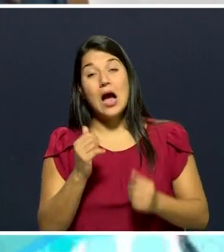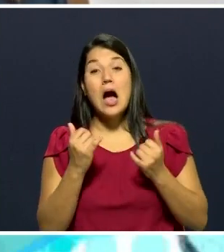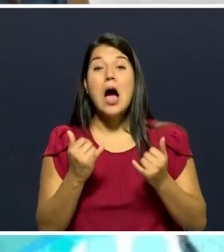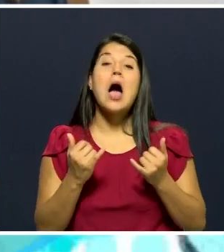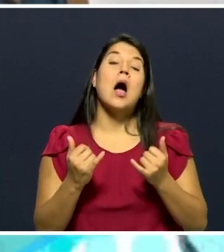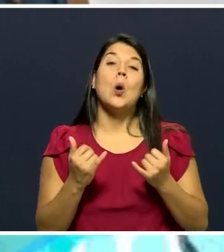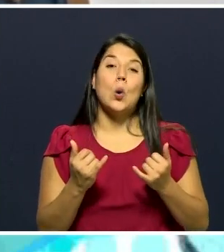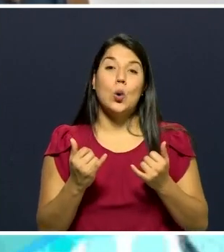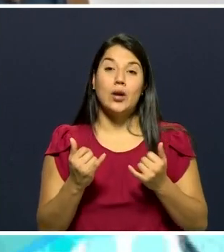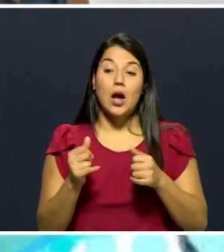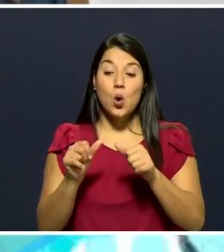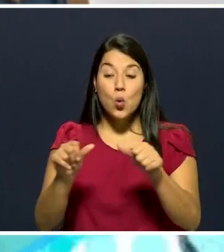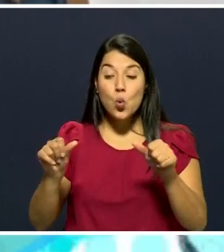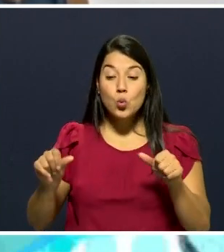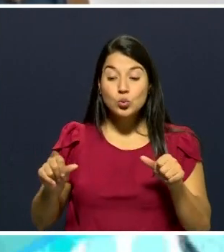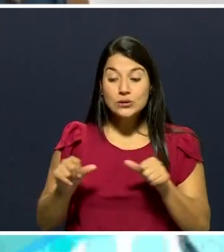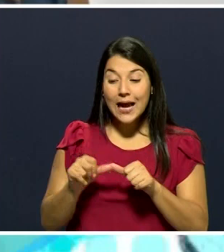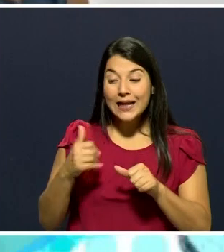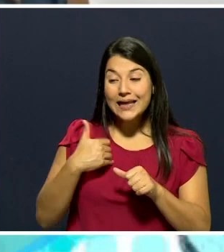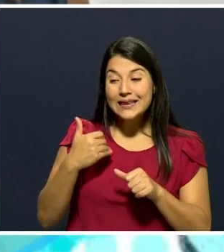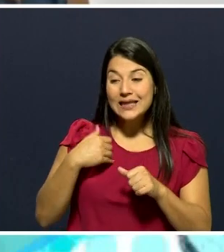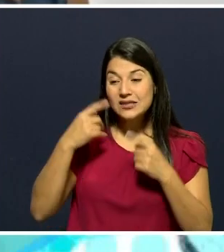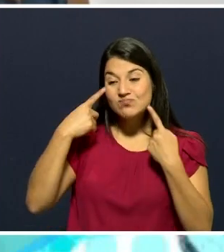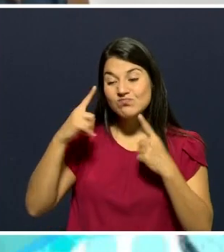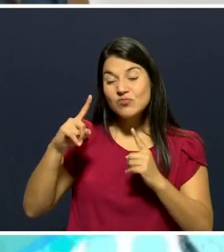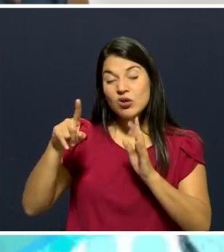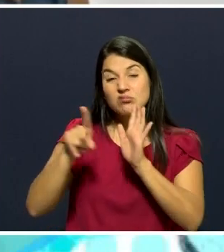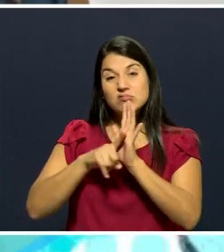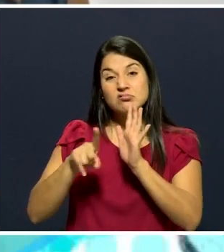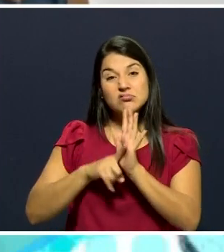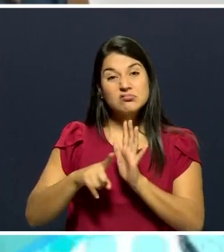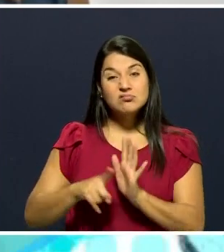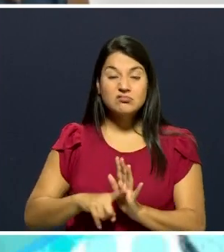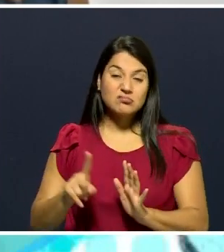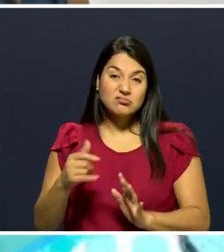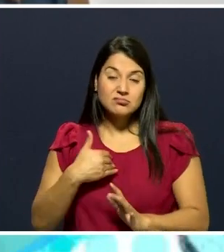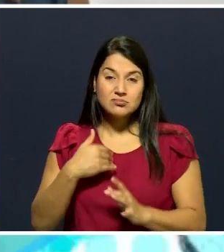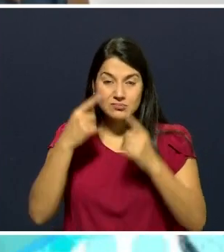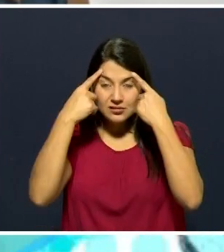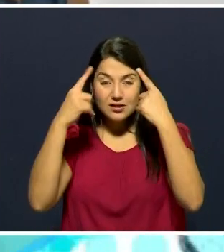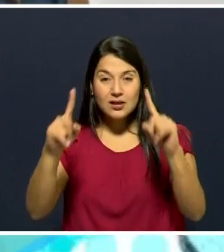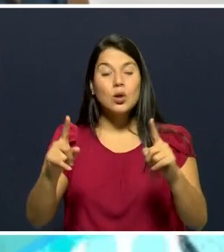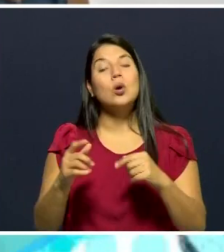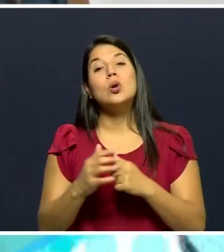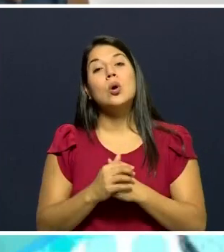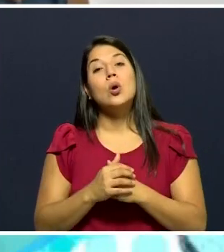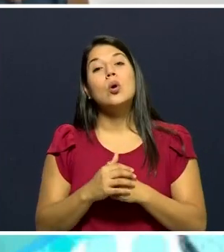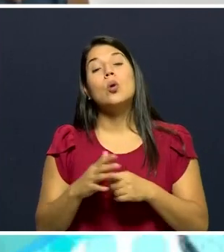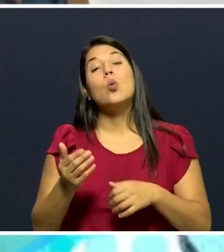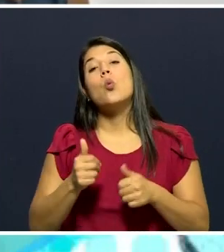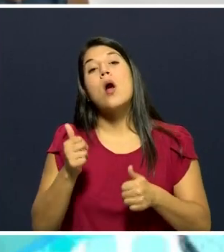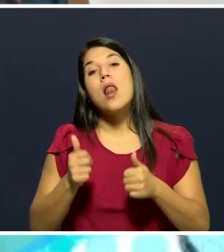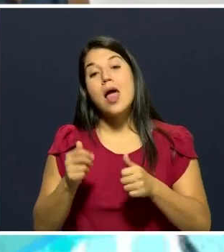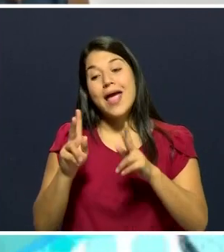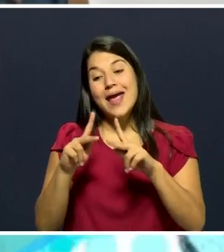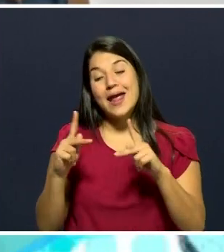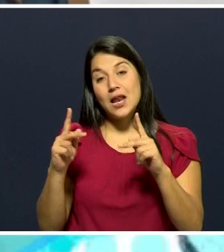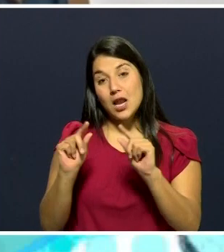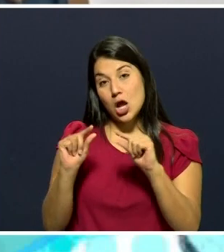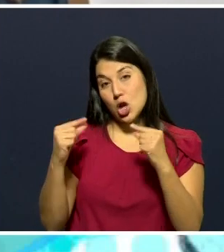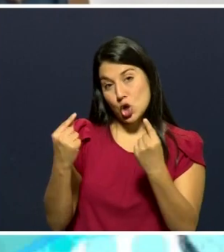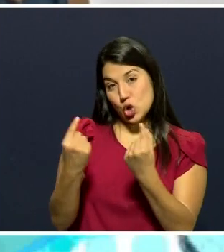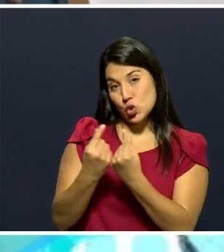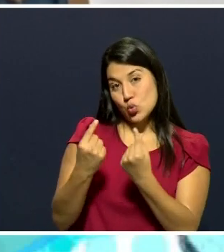saldo político negativo, poco en la línea de lo que planteaba don Álvaro, en esta crisis, es el grupo más visible